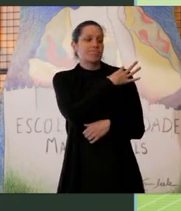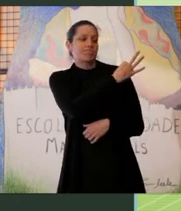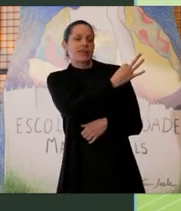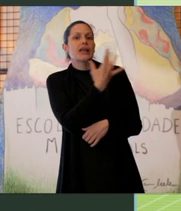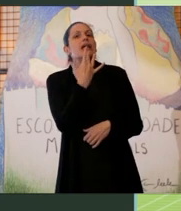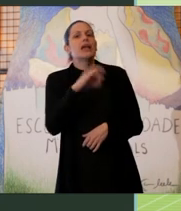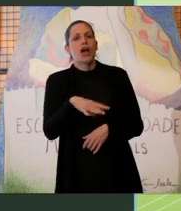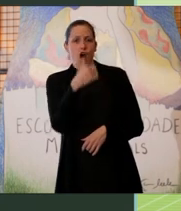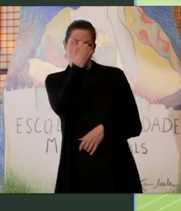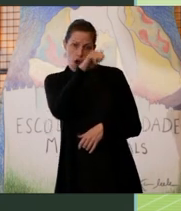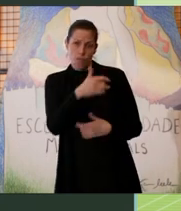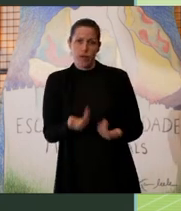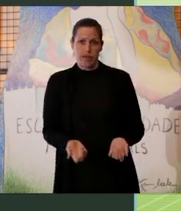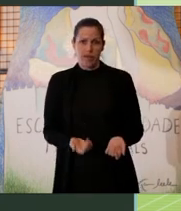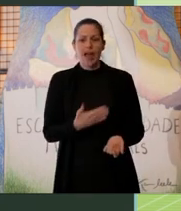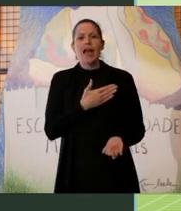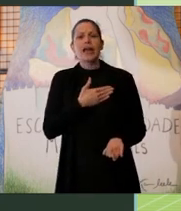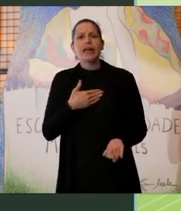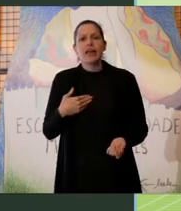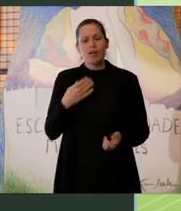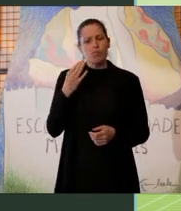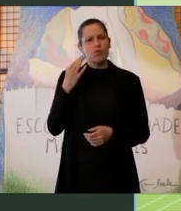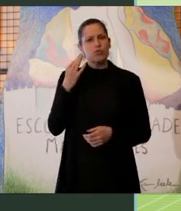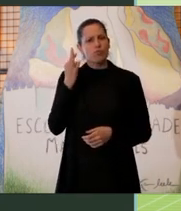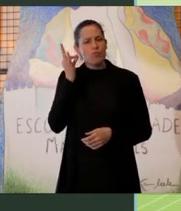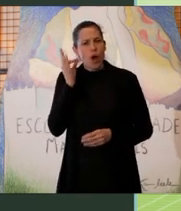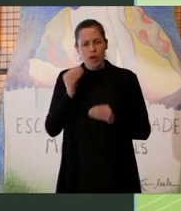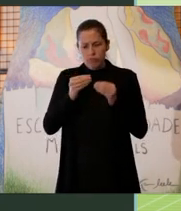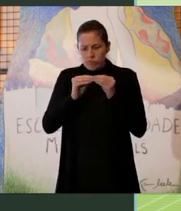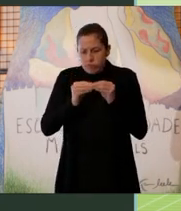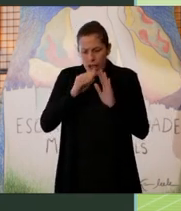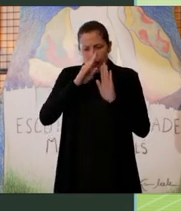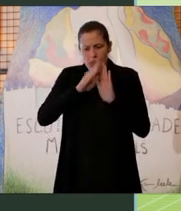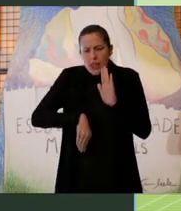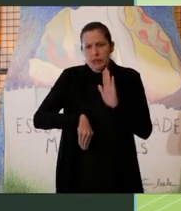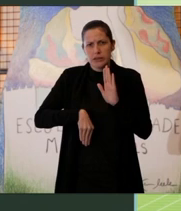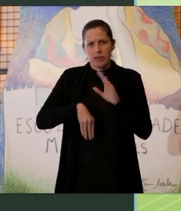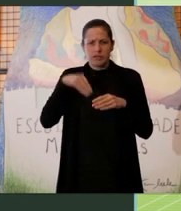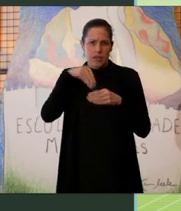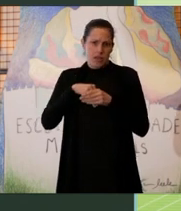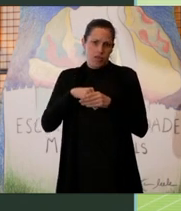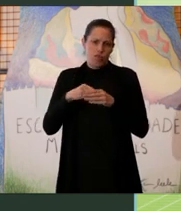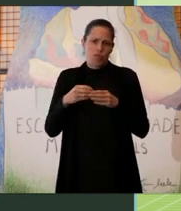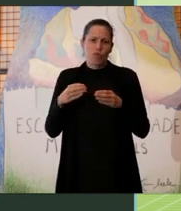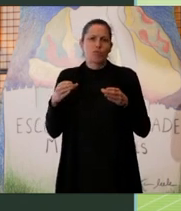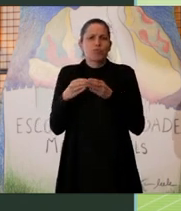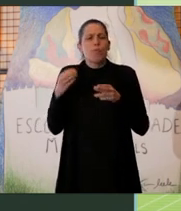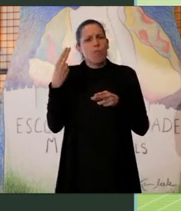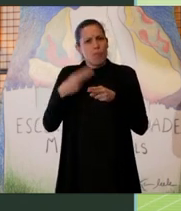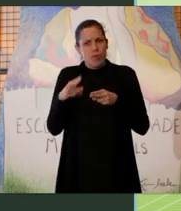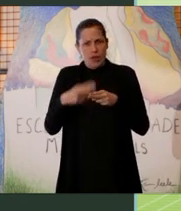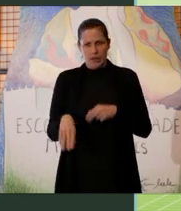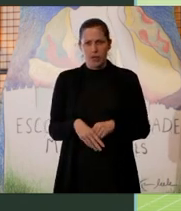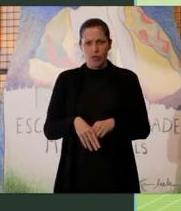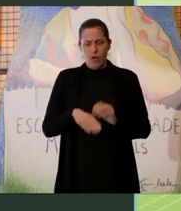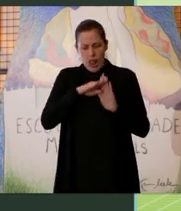lo que queremos es que haya mujeres haciendo listas también pero mayoritariamente en los partidos políticos quienes siguen haciendo listas porque